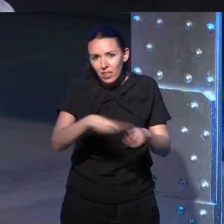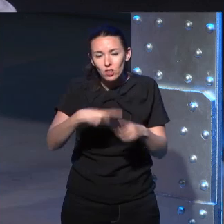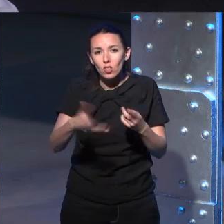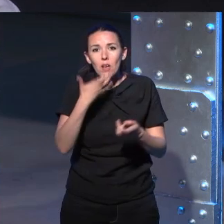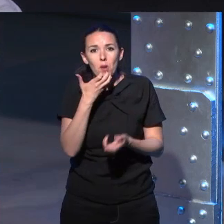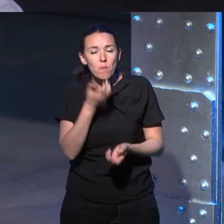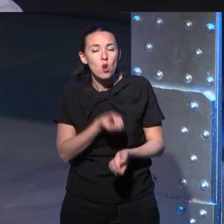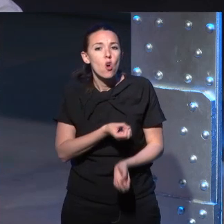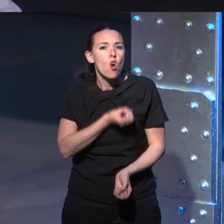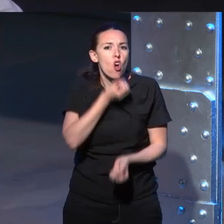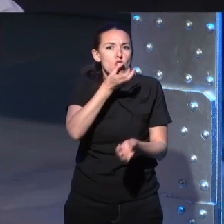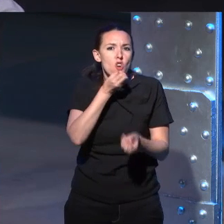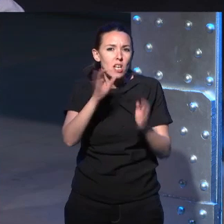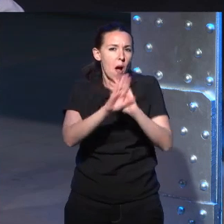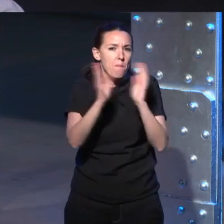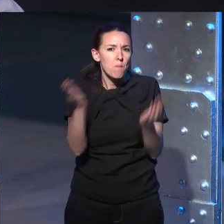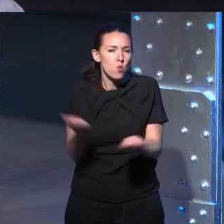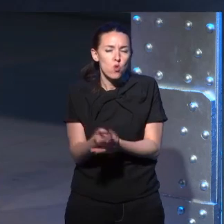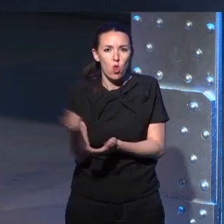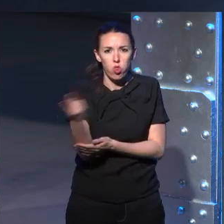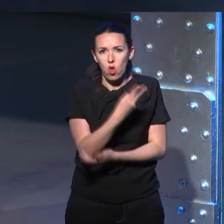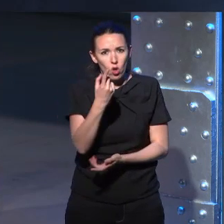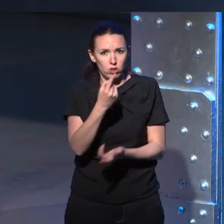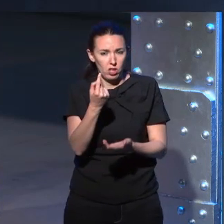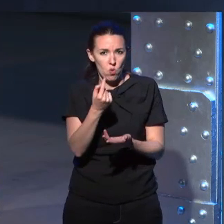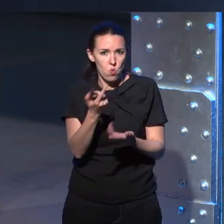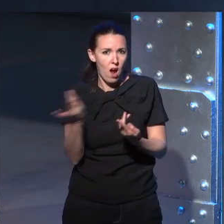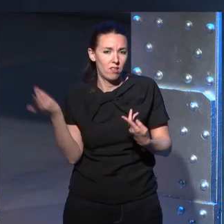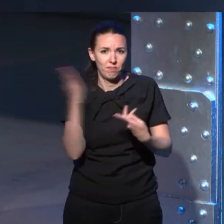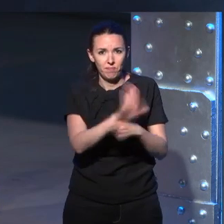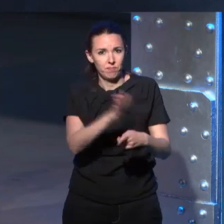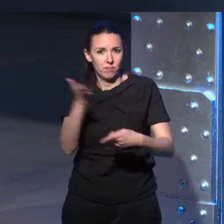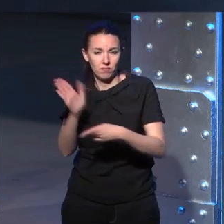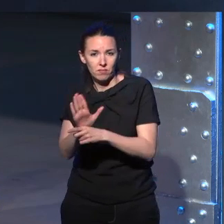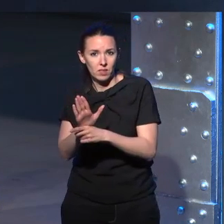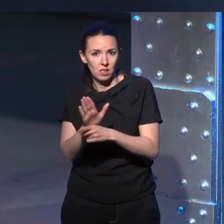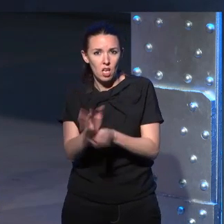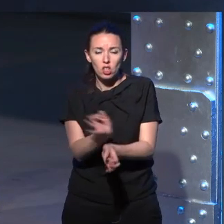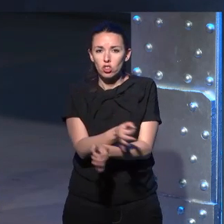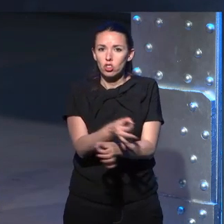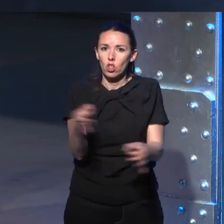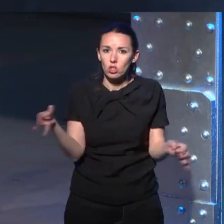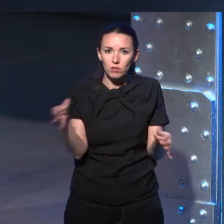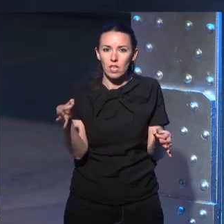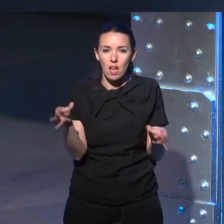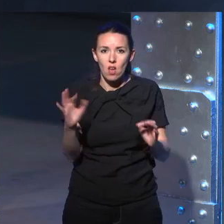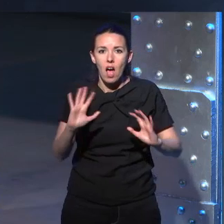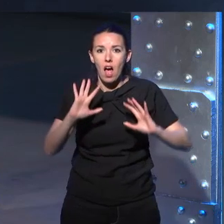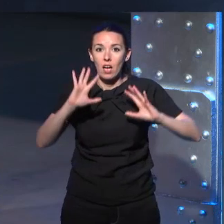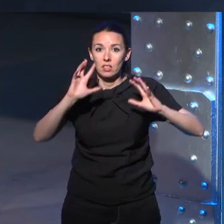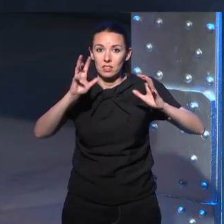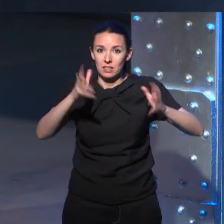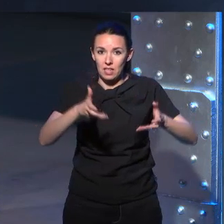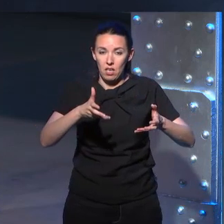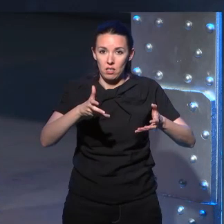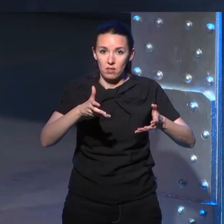la crónica de 2 mundos paralelos, el retrato circular que enfrenta la sofisticada y salvaje